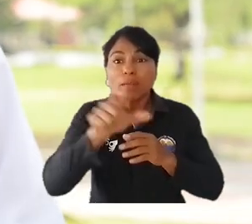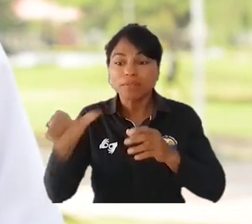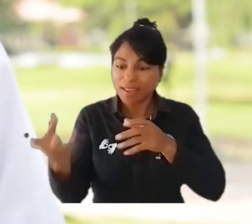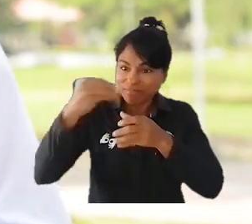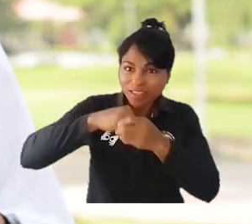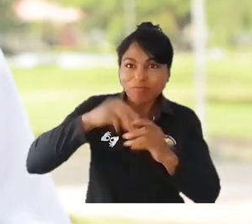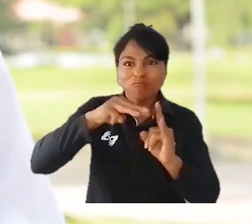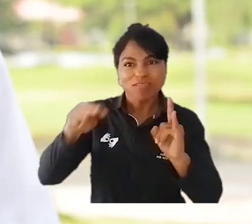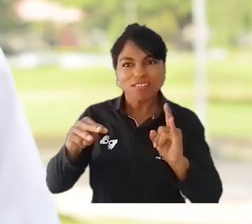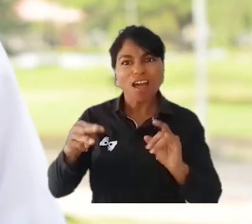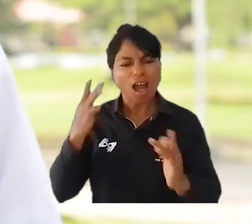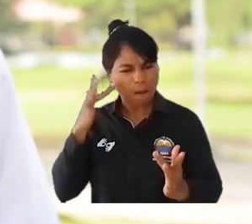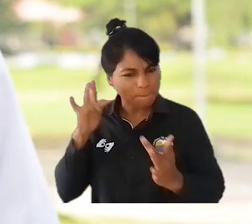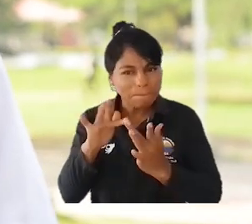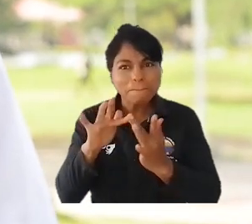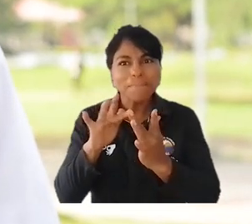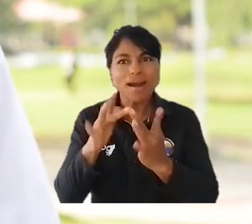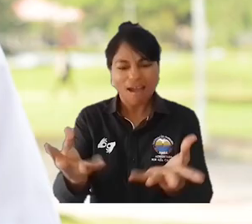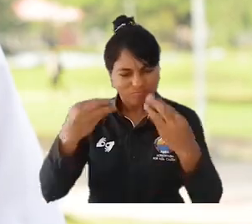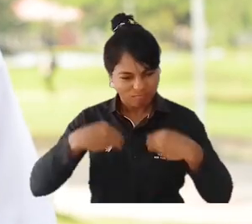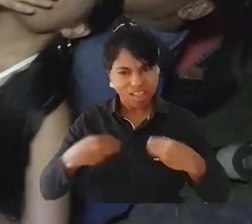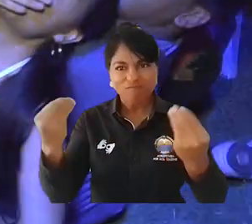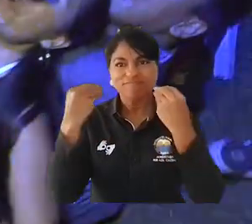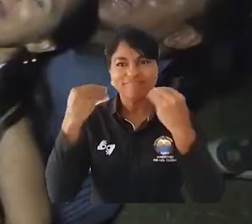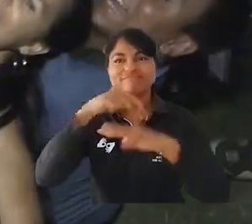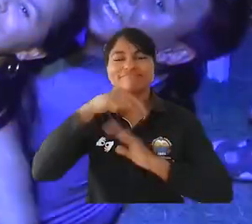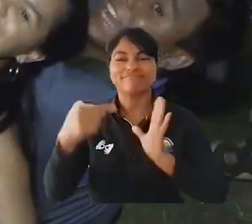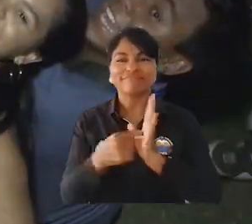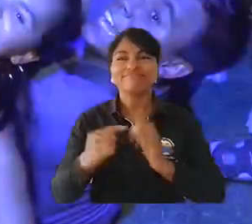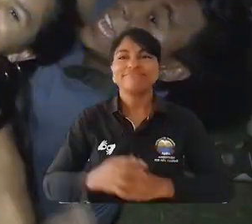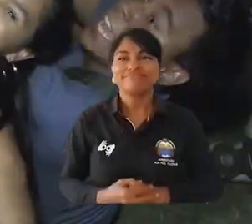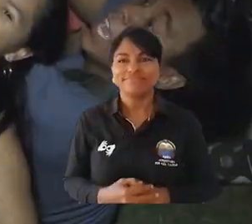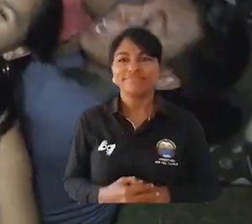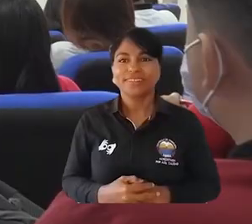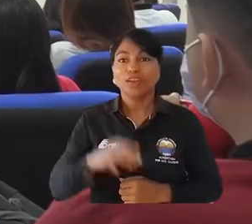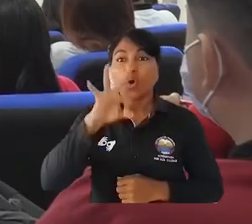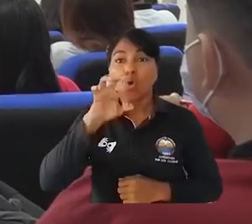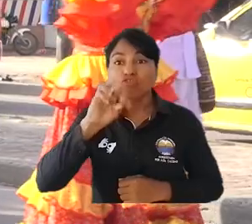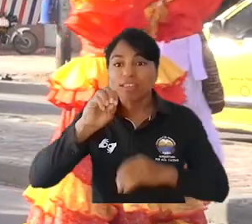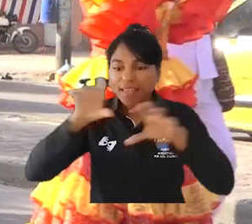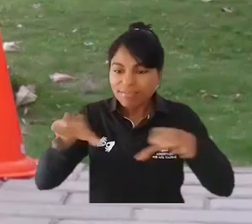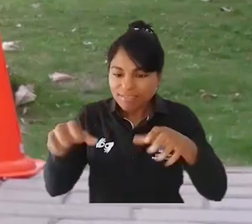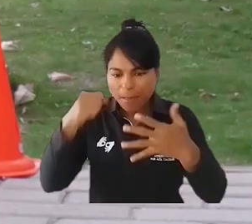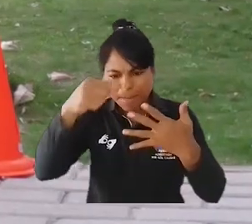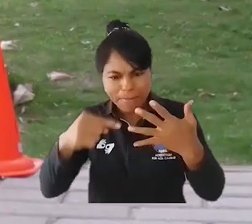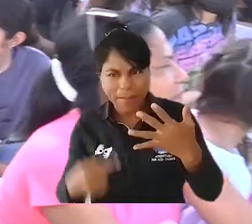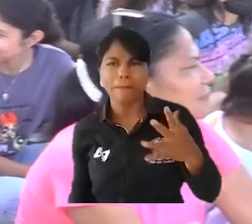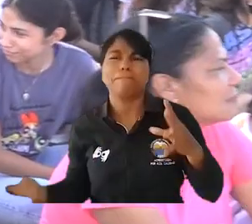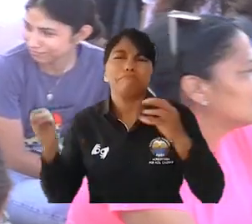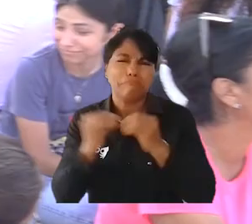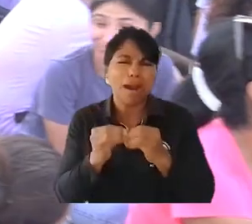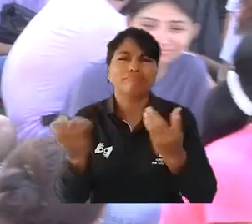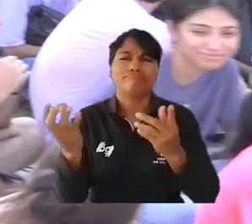encuentren identificados y encuentren un espacio para fortalecer su formación integral. Serán más de 80 actividades académicas, culturales y deportivas